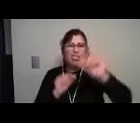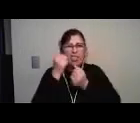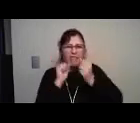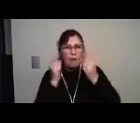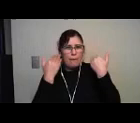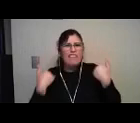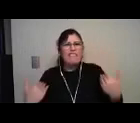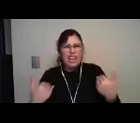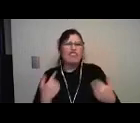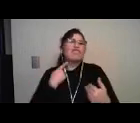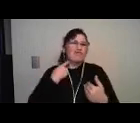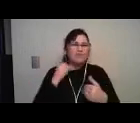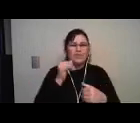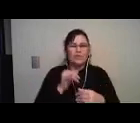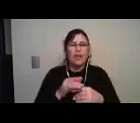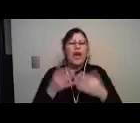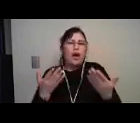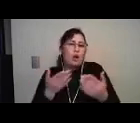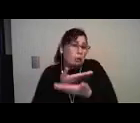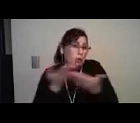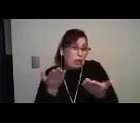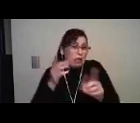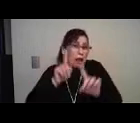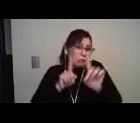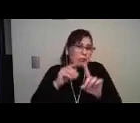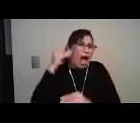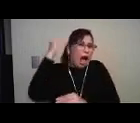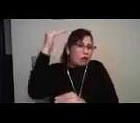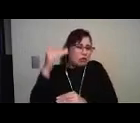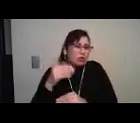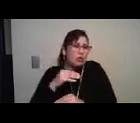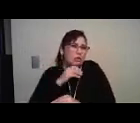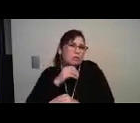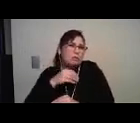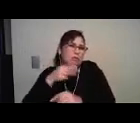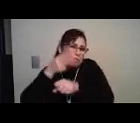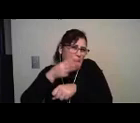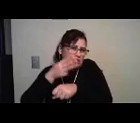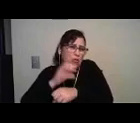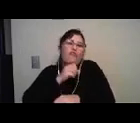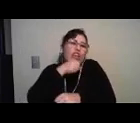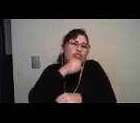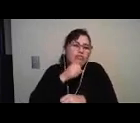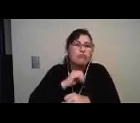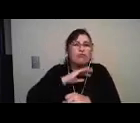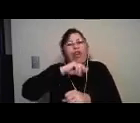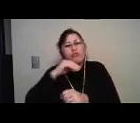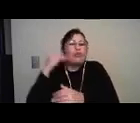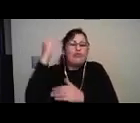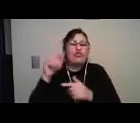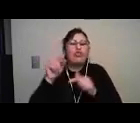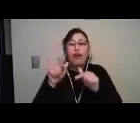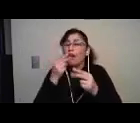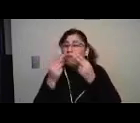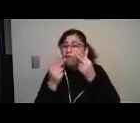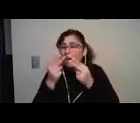esto es probablemente quienes conozcan, tengan adultos mayores cercanos, ¿cierto? Van a encontrar que, y tengan este tipo de patología, van a